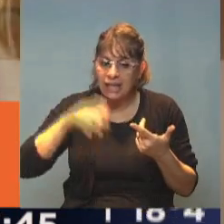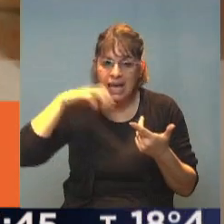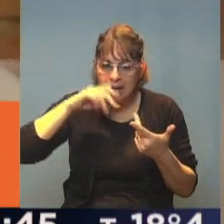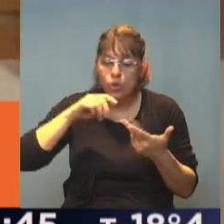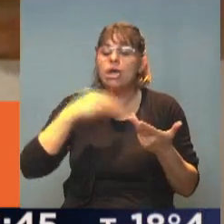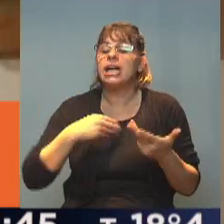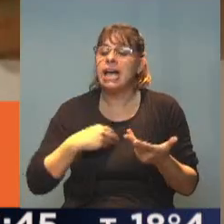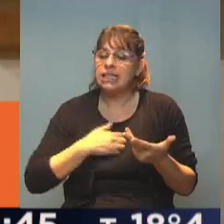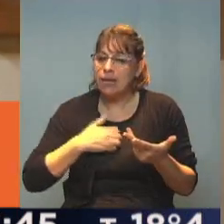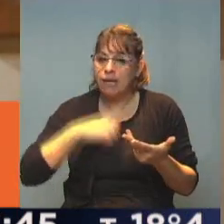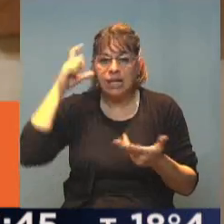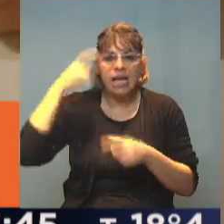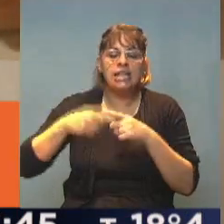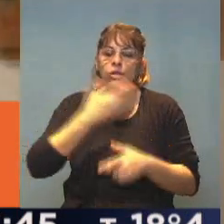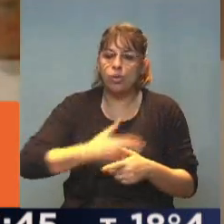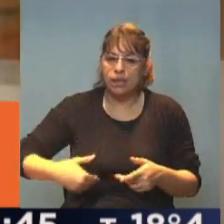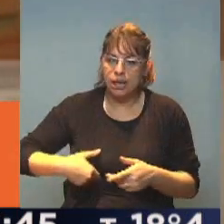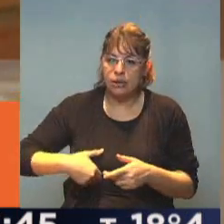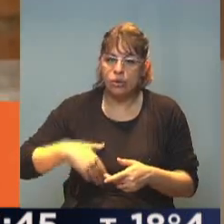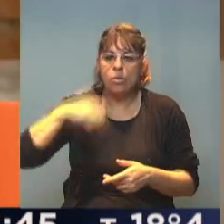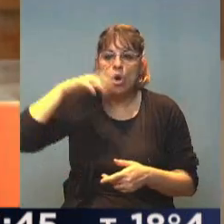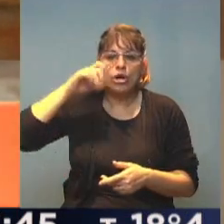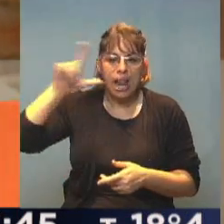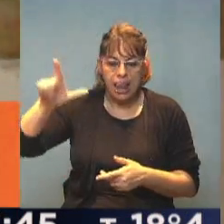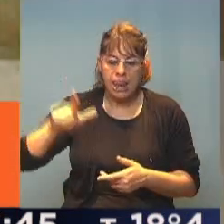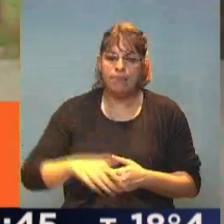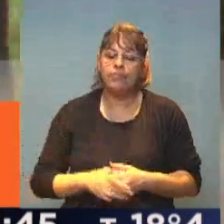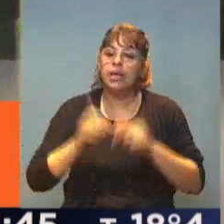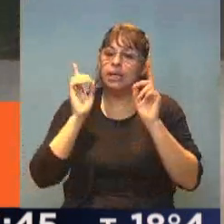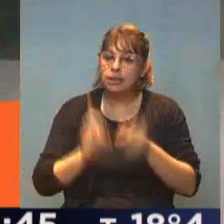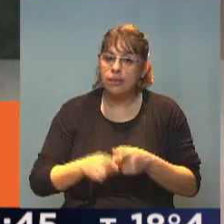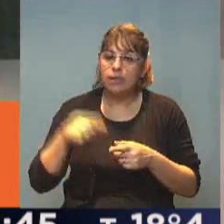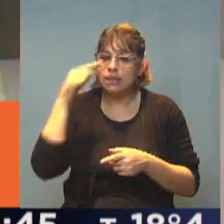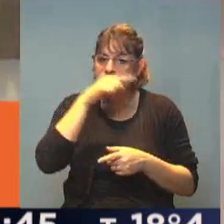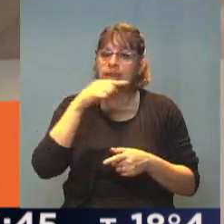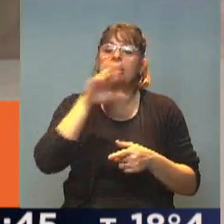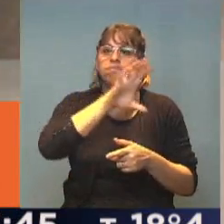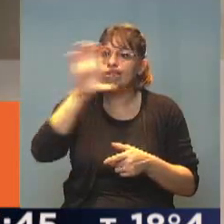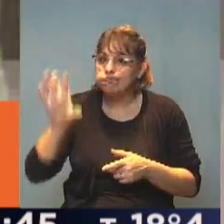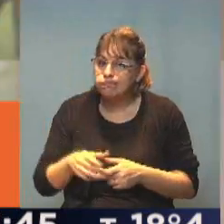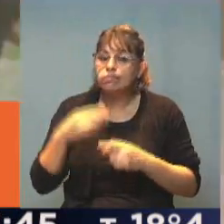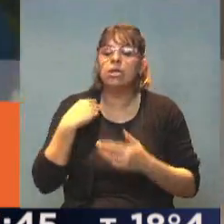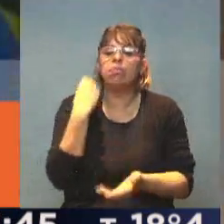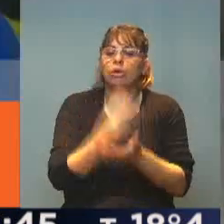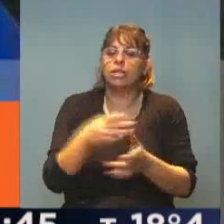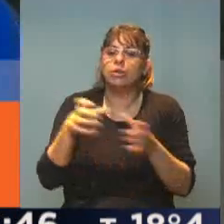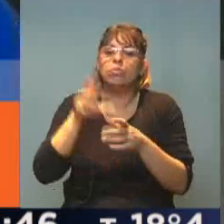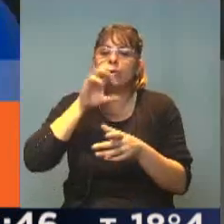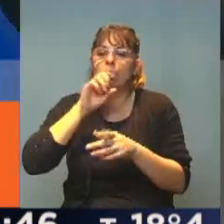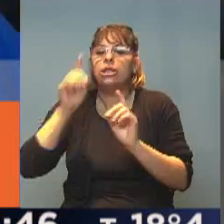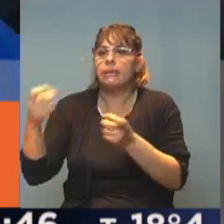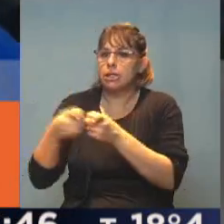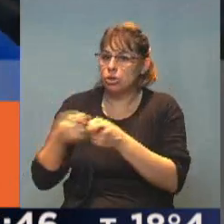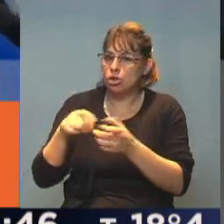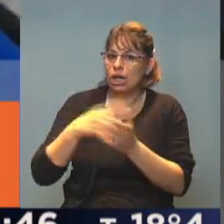catamarca al ex gobernador eduardo brizuela del moral en tanto siete distritos tendrán postulantes del pro ya ligados por la